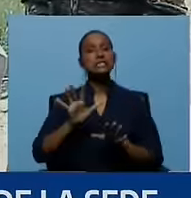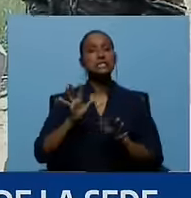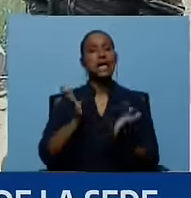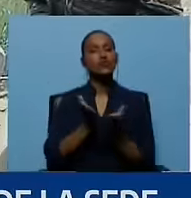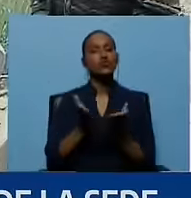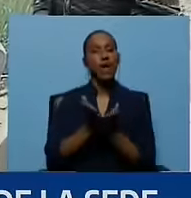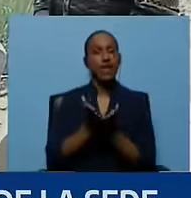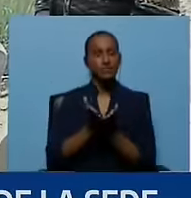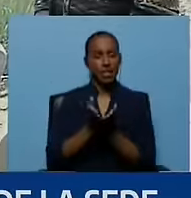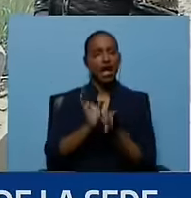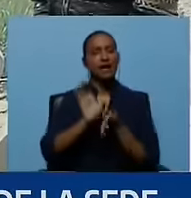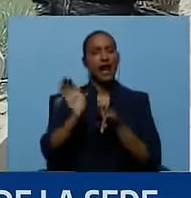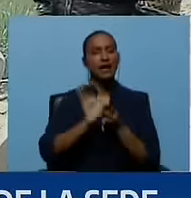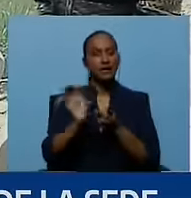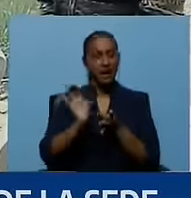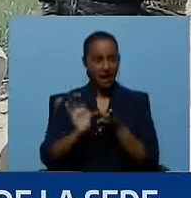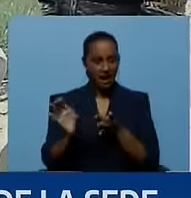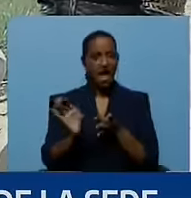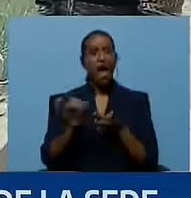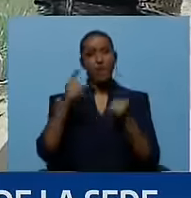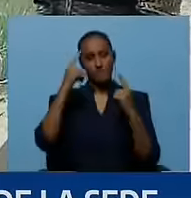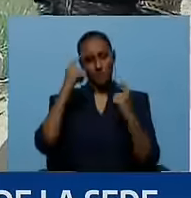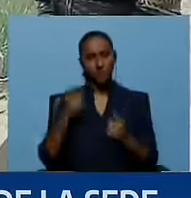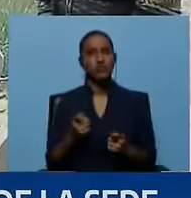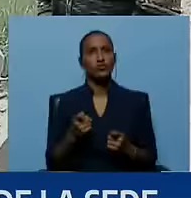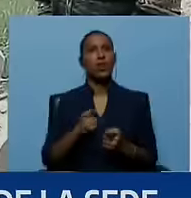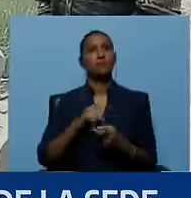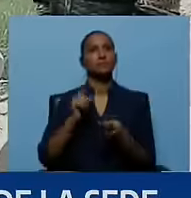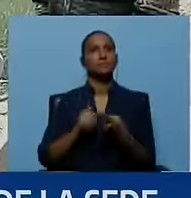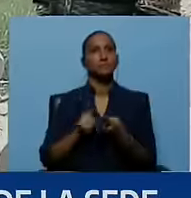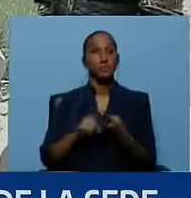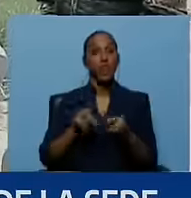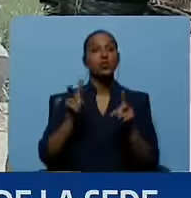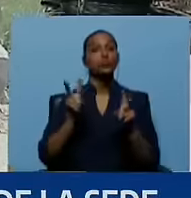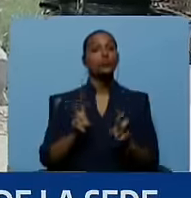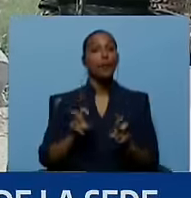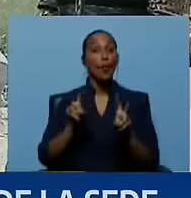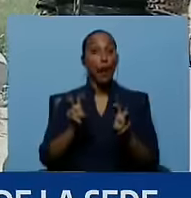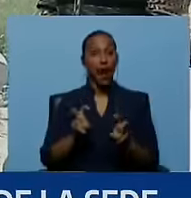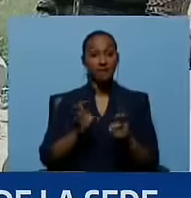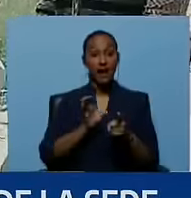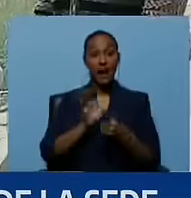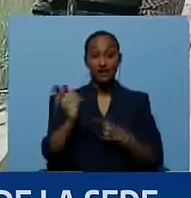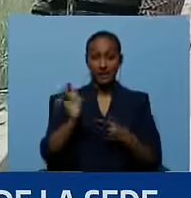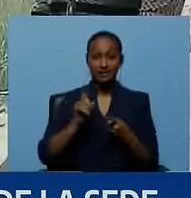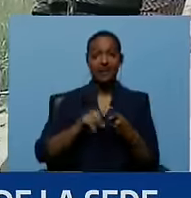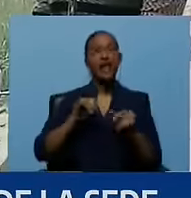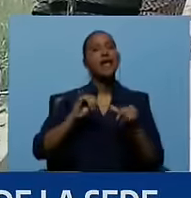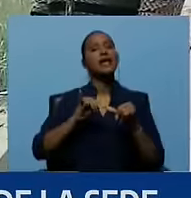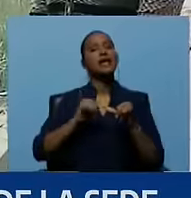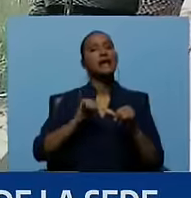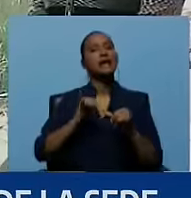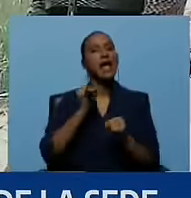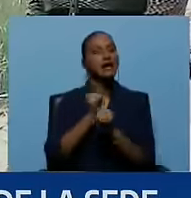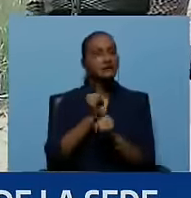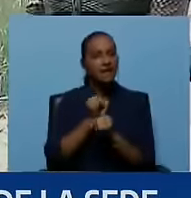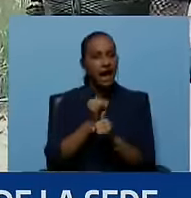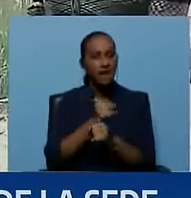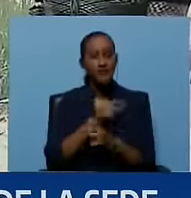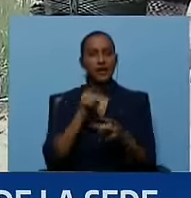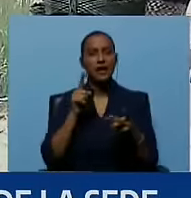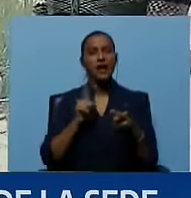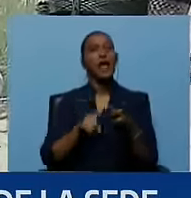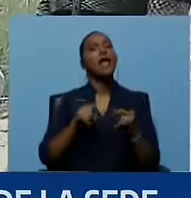las necesidades de los 18 motores de la Agenda Económica Bolivariana, presidente. Son las nuevas carreras para el país. Ingeniería en ciberseguridad, ingeniería en